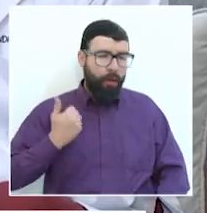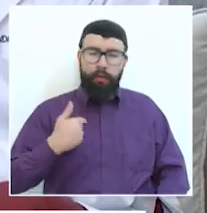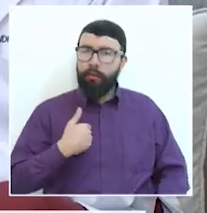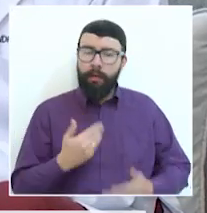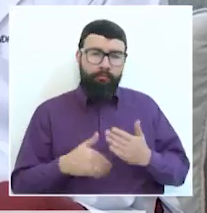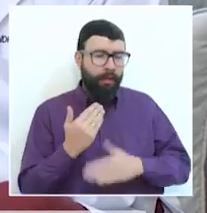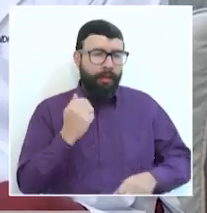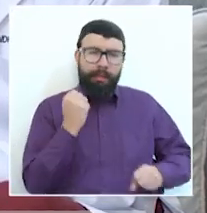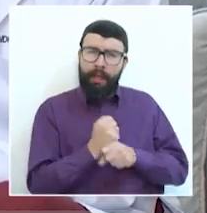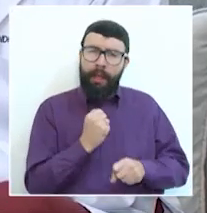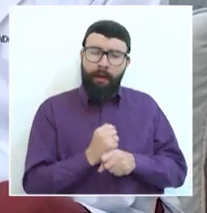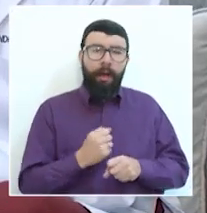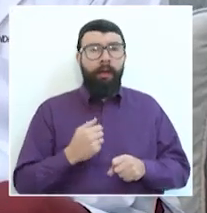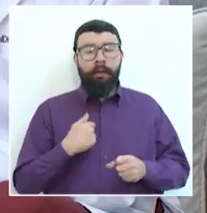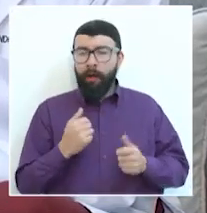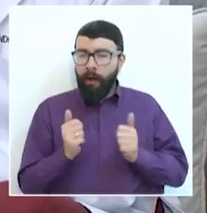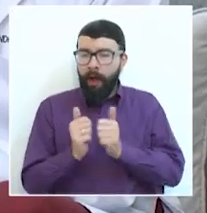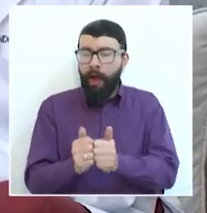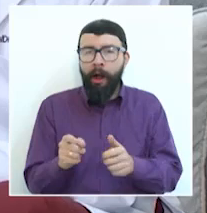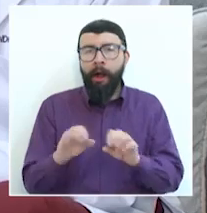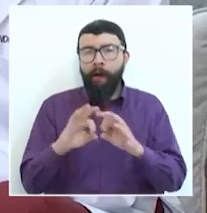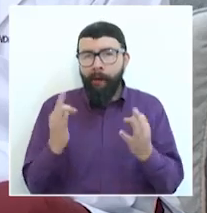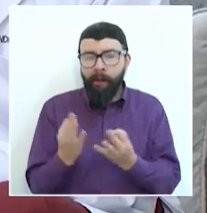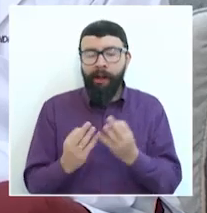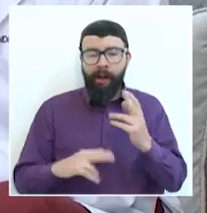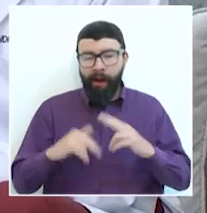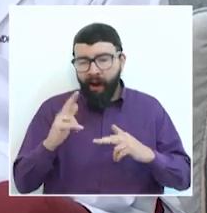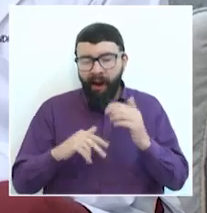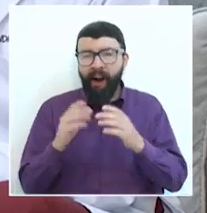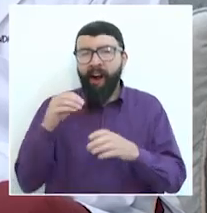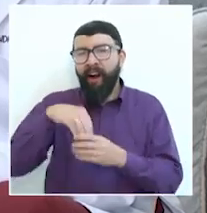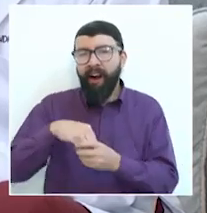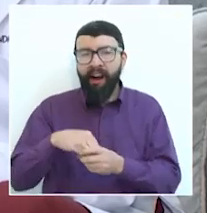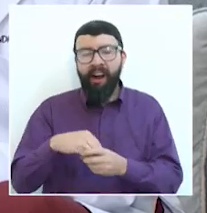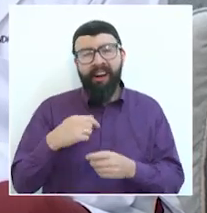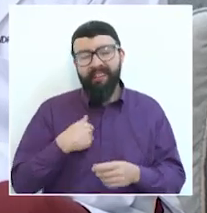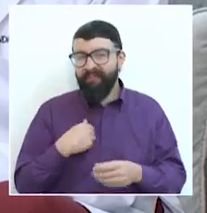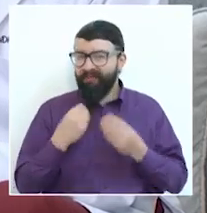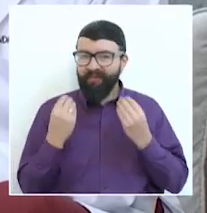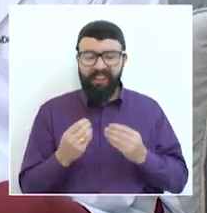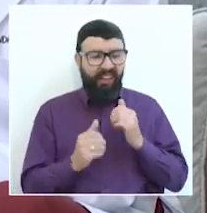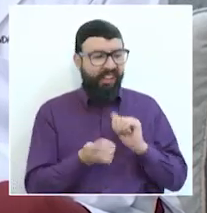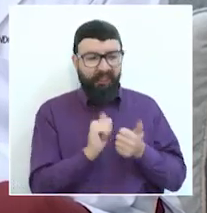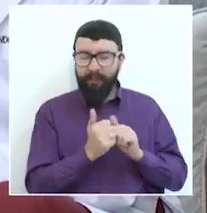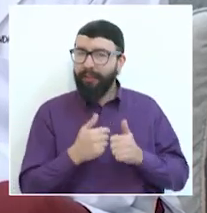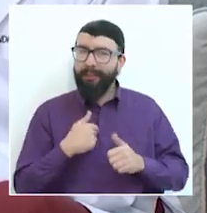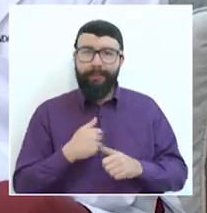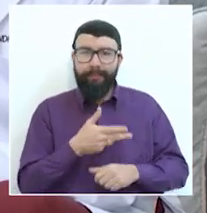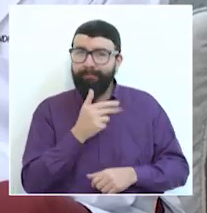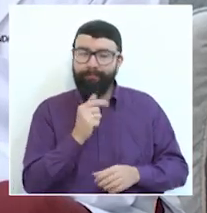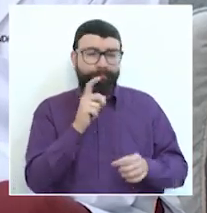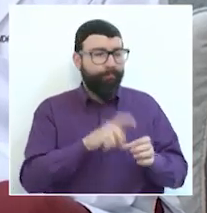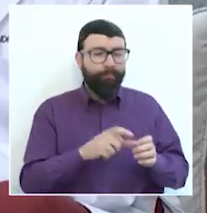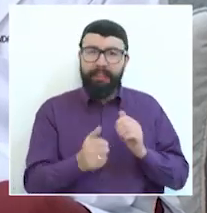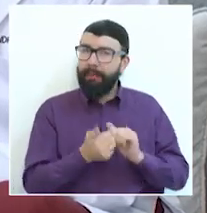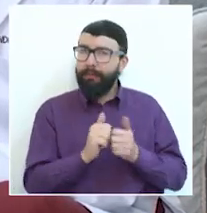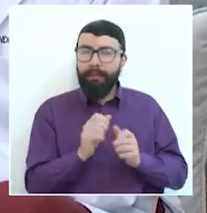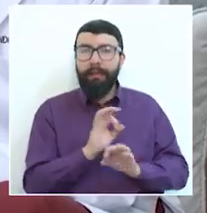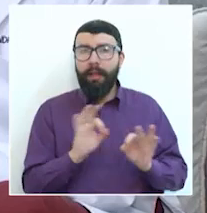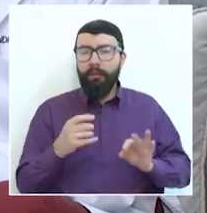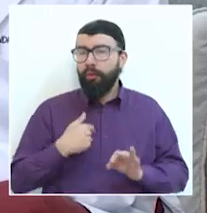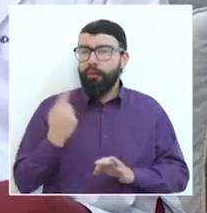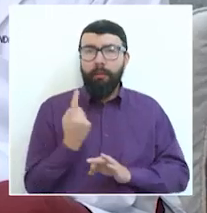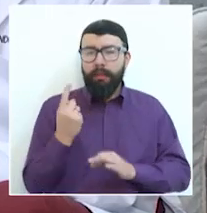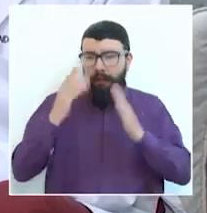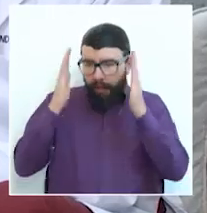trabajar, construí mi familia y he abandonado mucho el deporte. Me básicamente el tema mío es